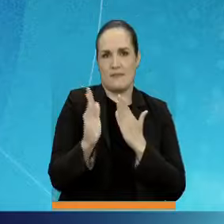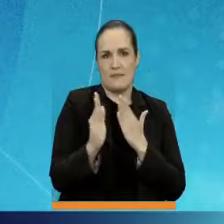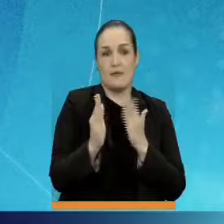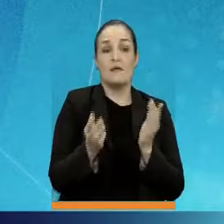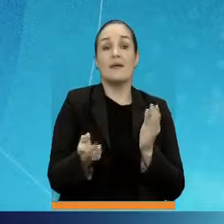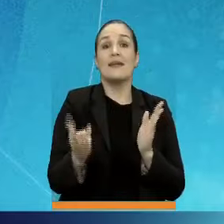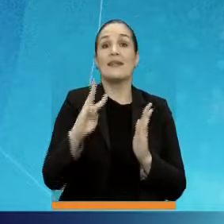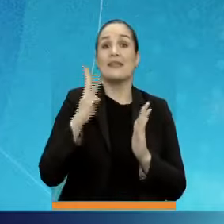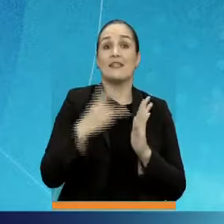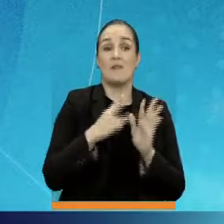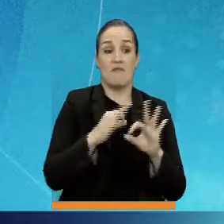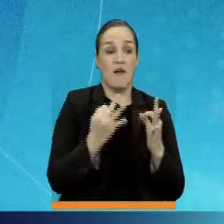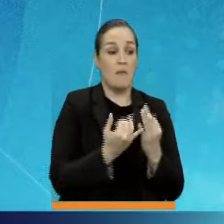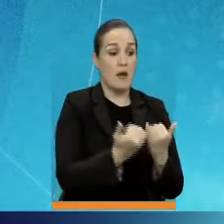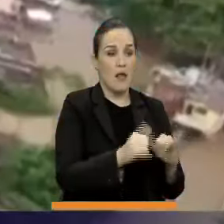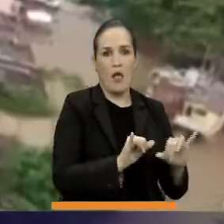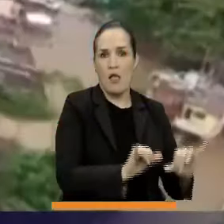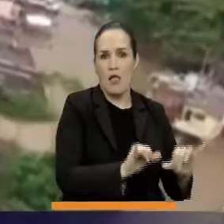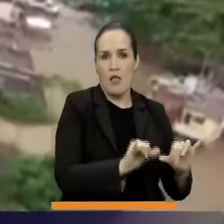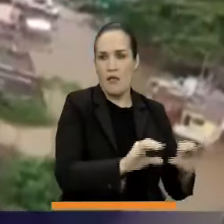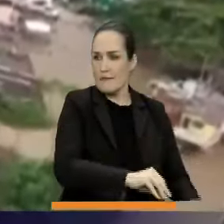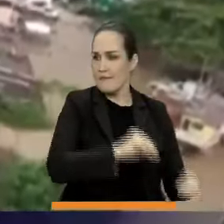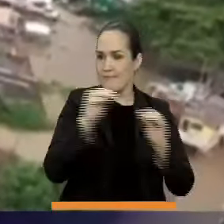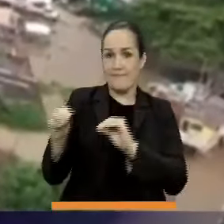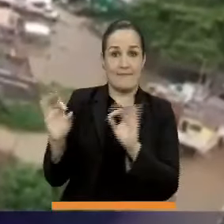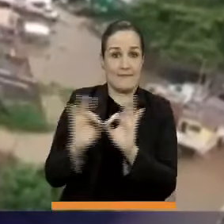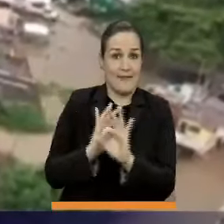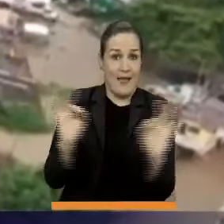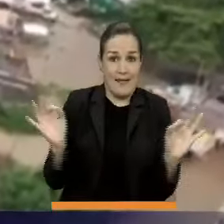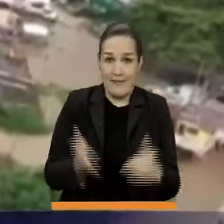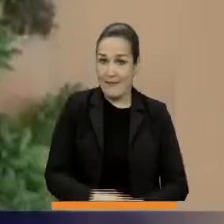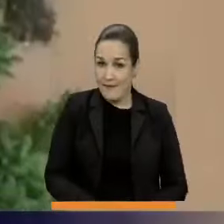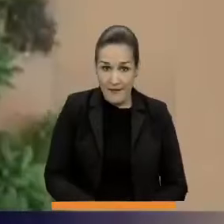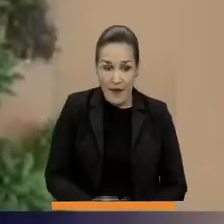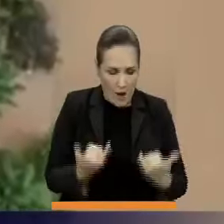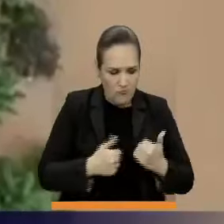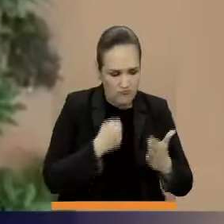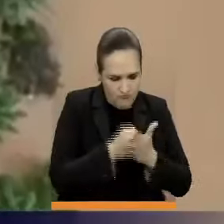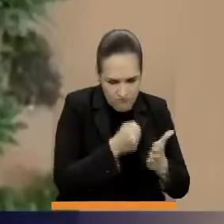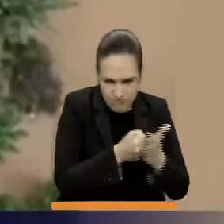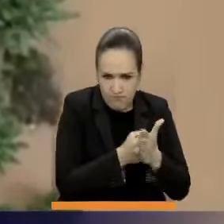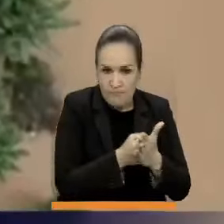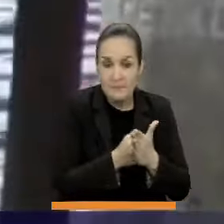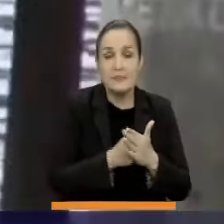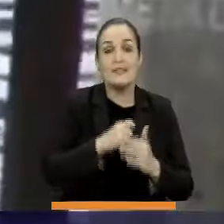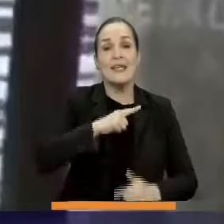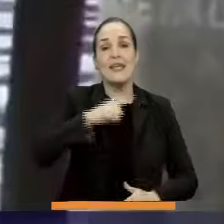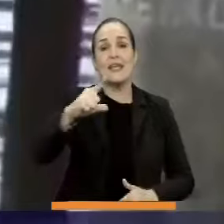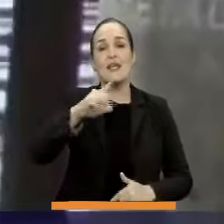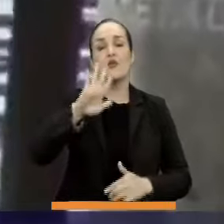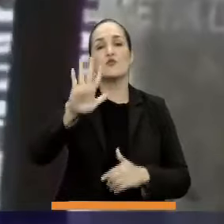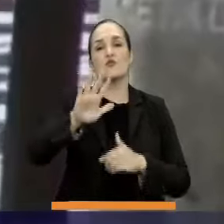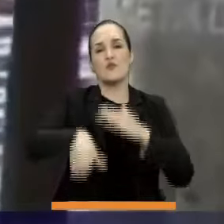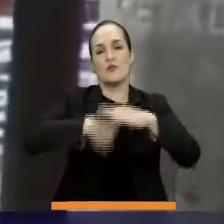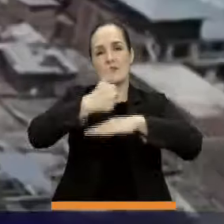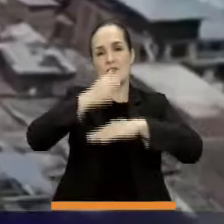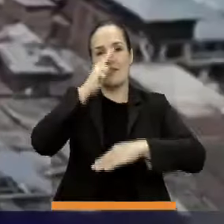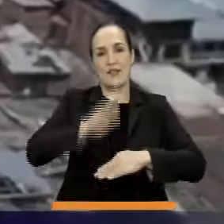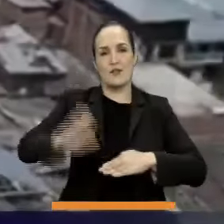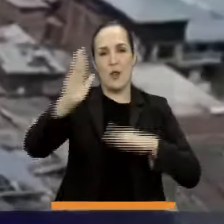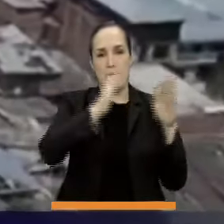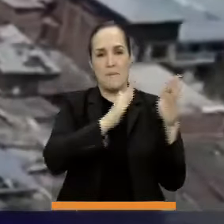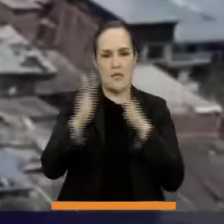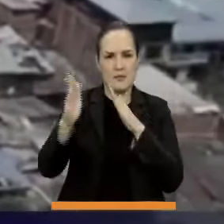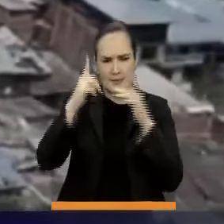3.000 familias que aún continúan sin ser reubicadas. El gobierno nacional, liderado por la Dirección Nacional de Planeación, trabaja en un